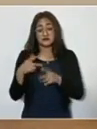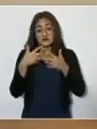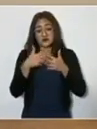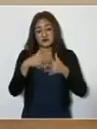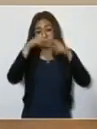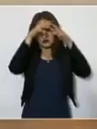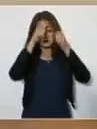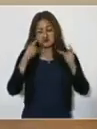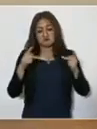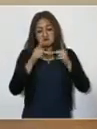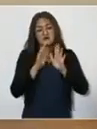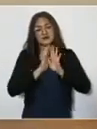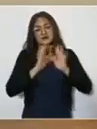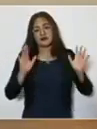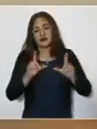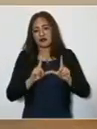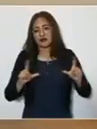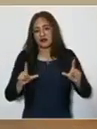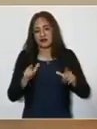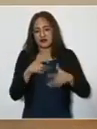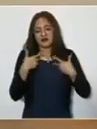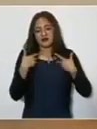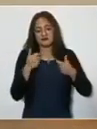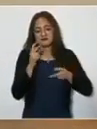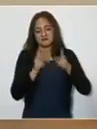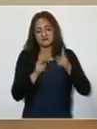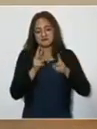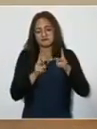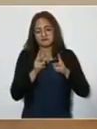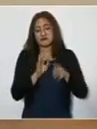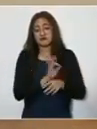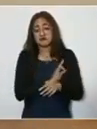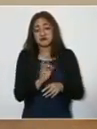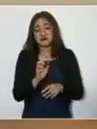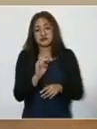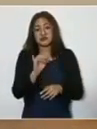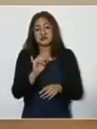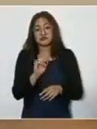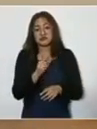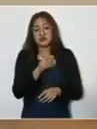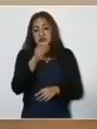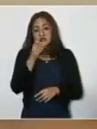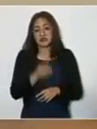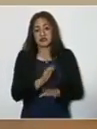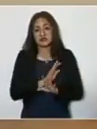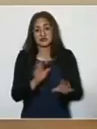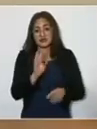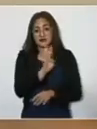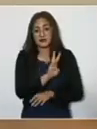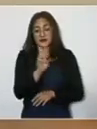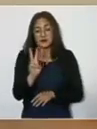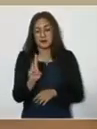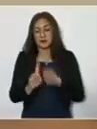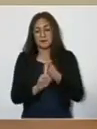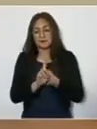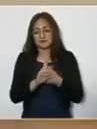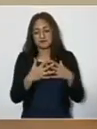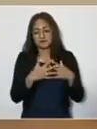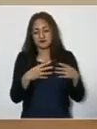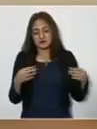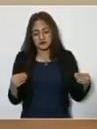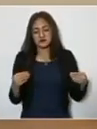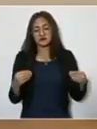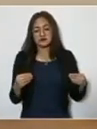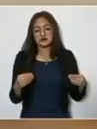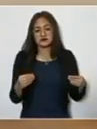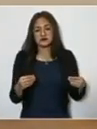que pudieron encontrar vías de entendimiento y hacer posible que ayer en la la consulta